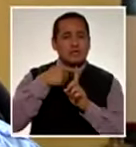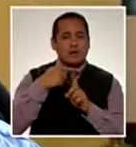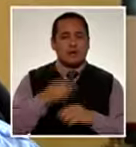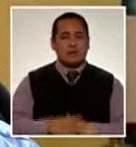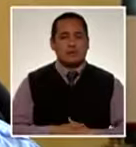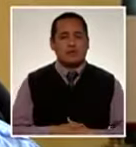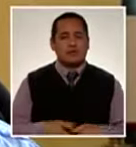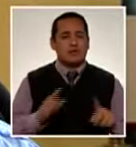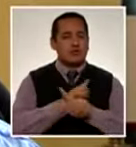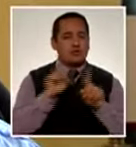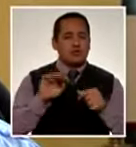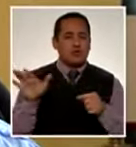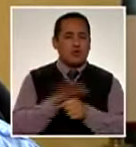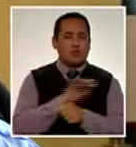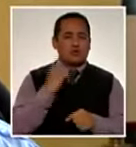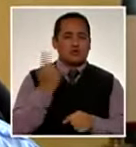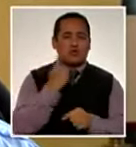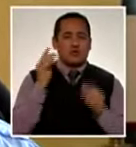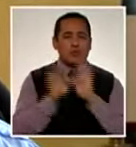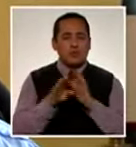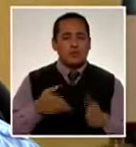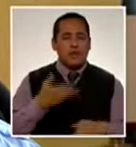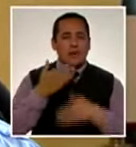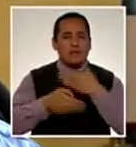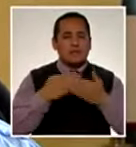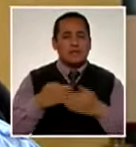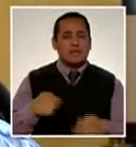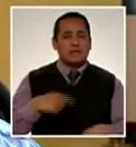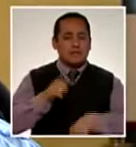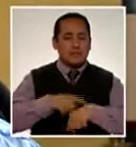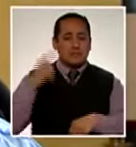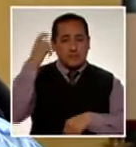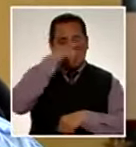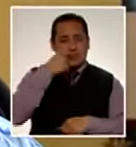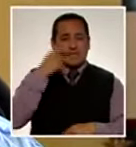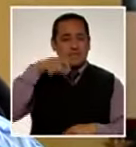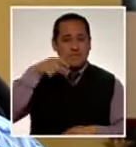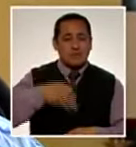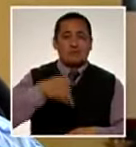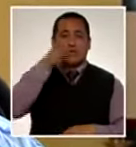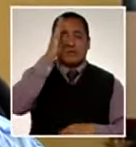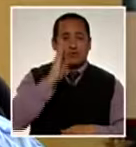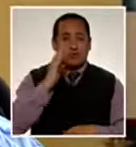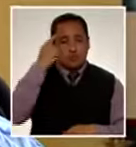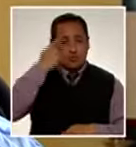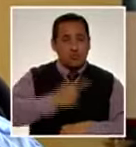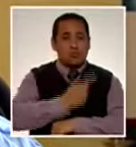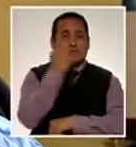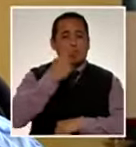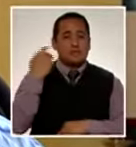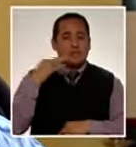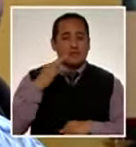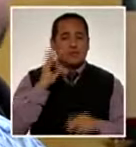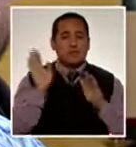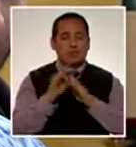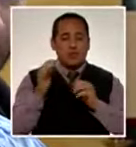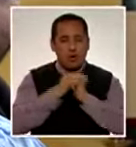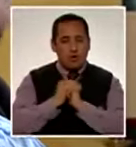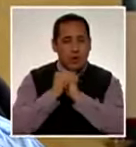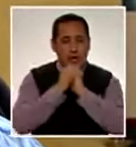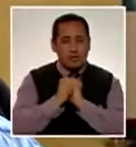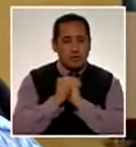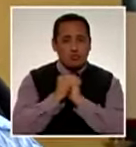actitud positiva. To get through the difficult times. No es suficiente solo para pasar we los momentos God. Difíciles. Necesitamos a one Dios. Day at a time, un día a la vez,